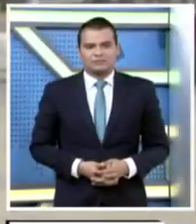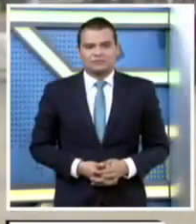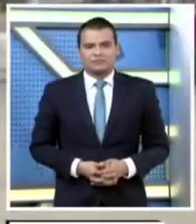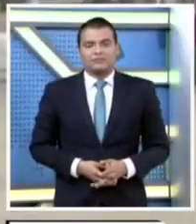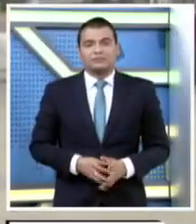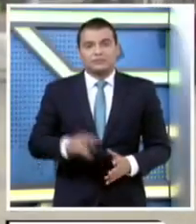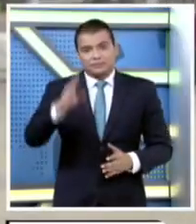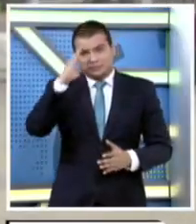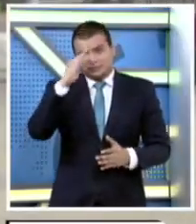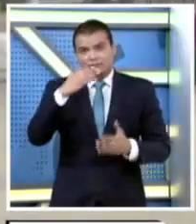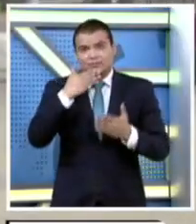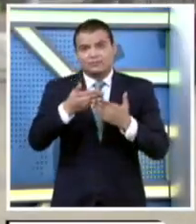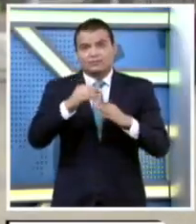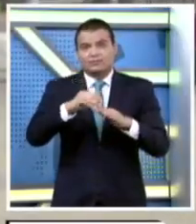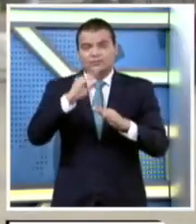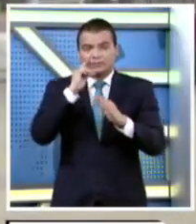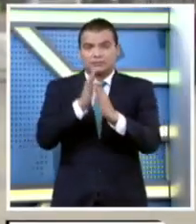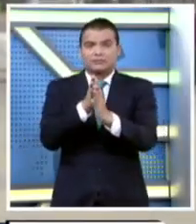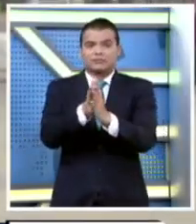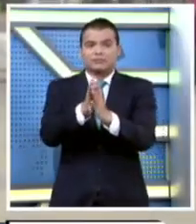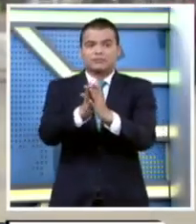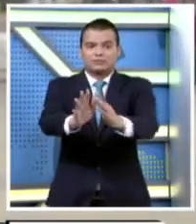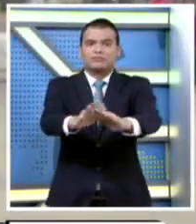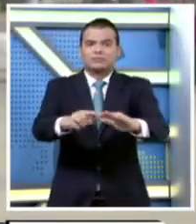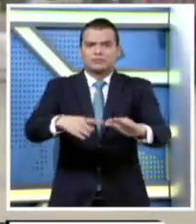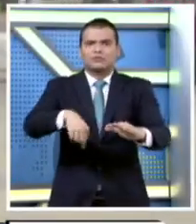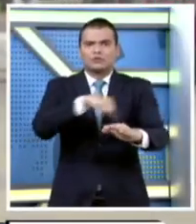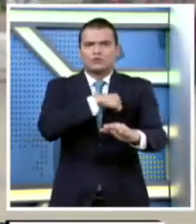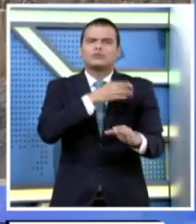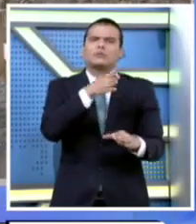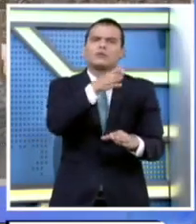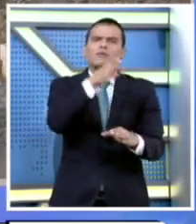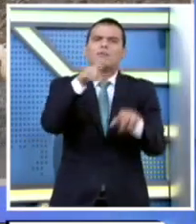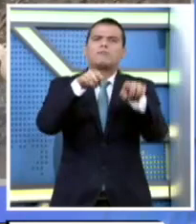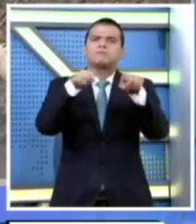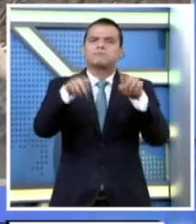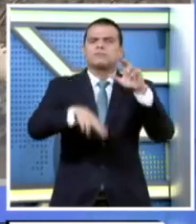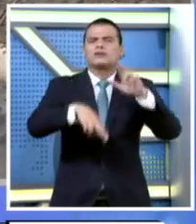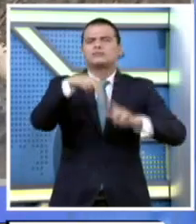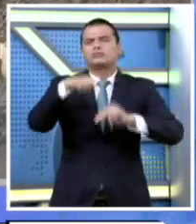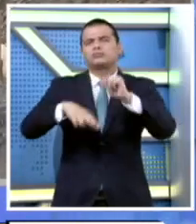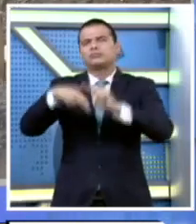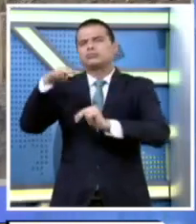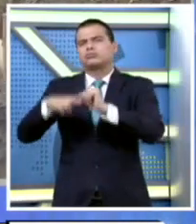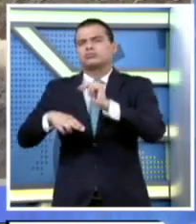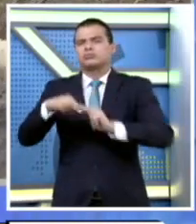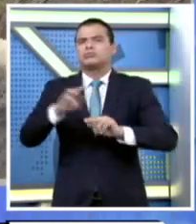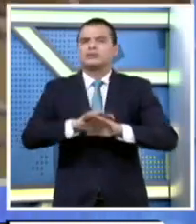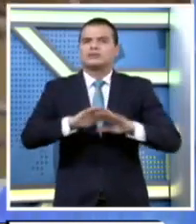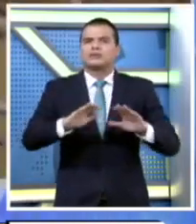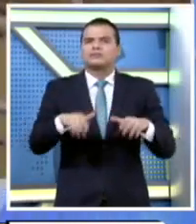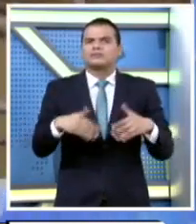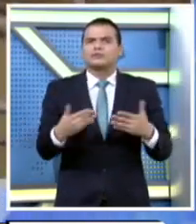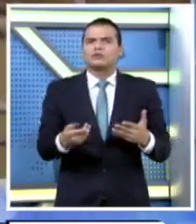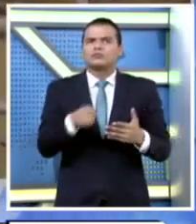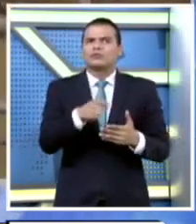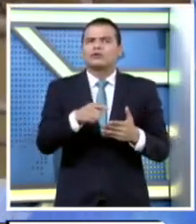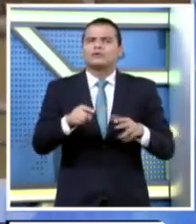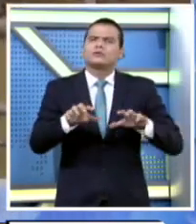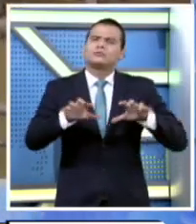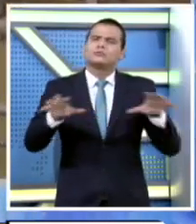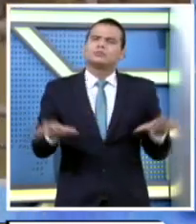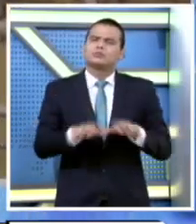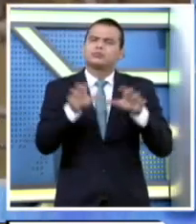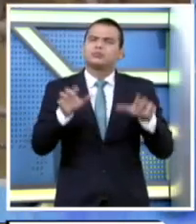Así es, buenas tardes. Pues mire, nosotros hicimos un recorrido por diferentes obras de la ciudad para analizar cómo están trabajando en este sector